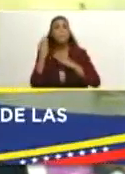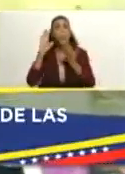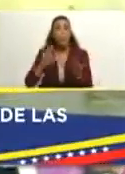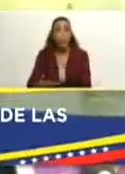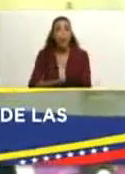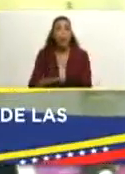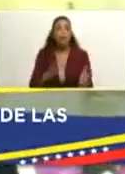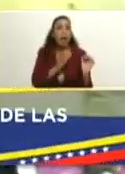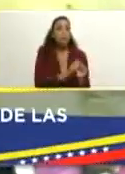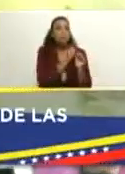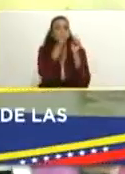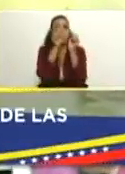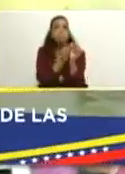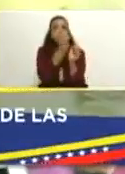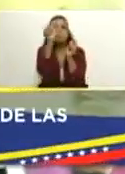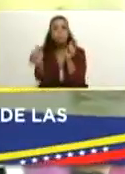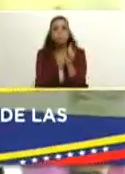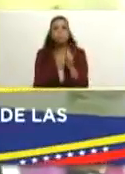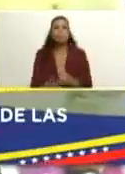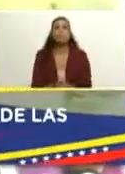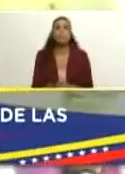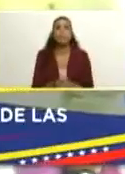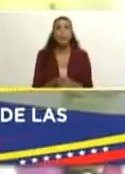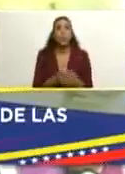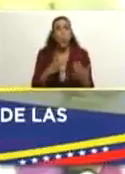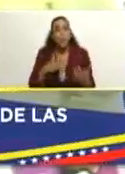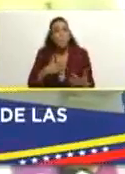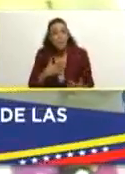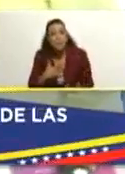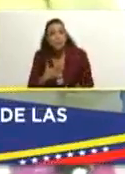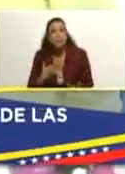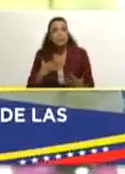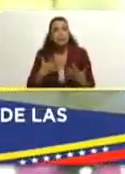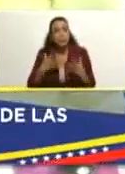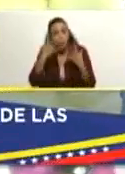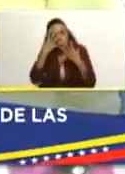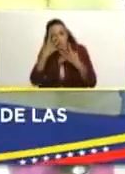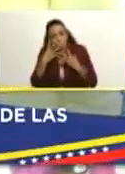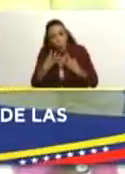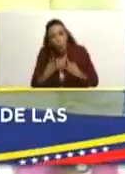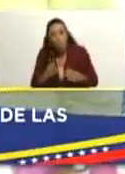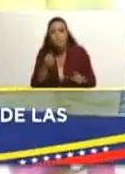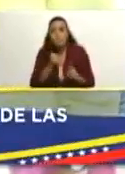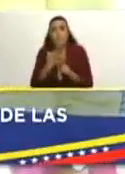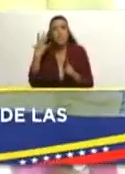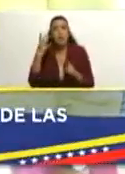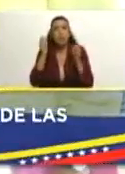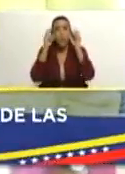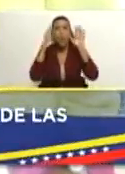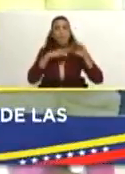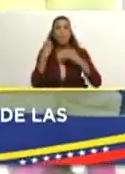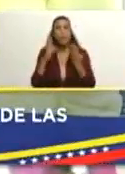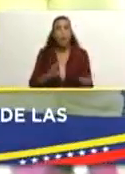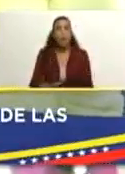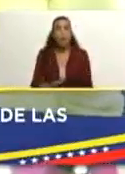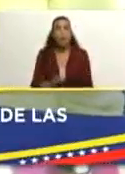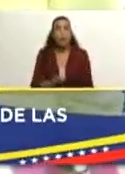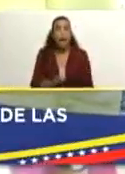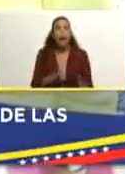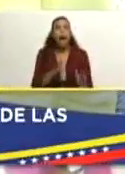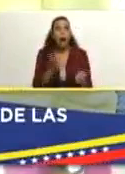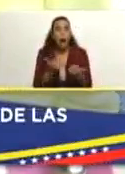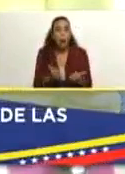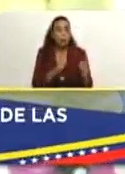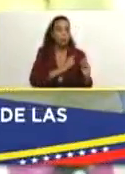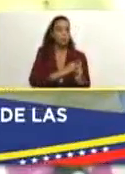Aristóbulo Isturiz. Después de pasar ese dolor, ese duelo tan impactante, entonces yo le dije